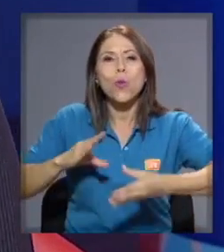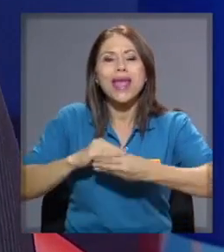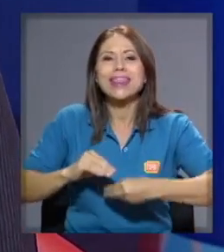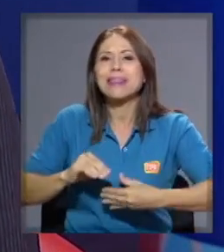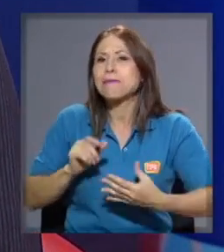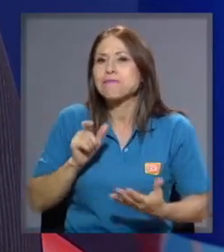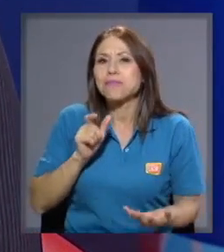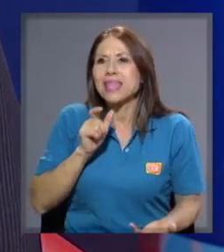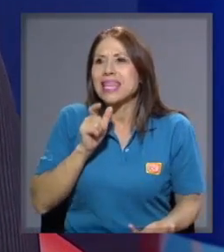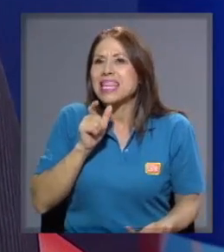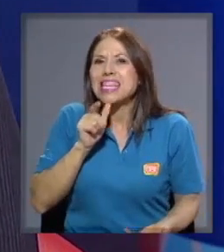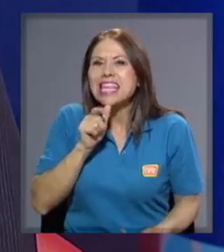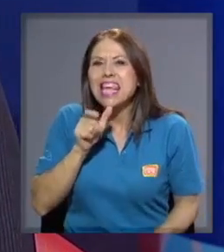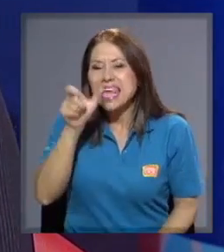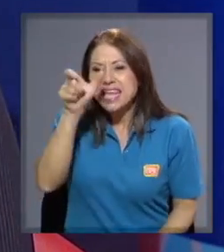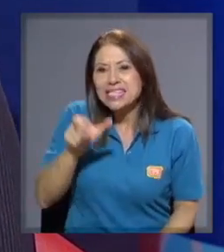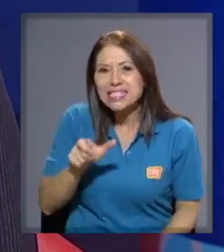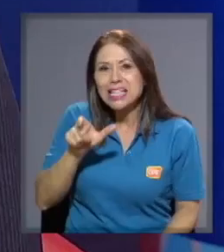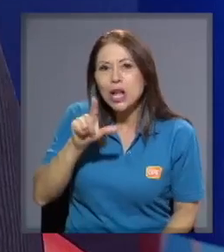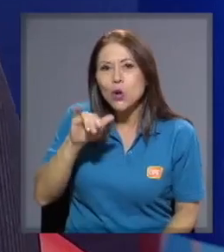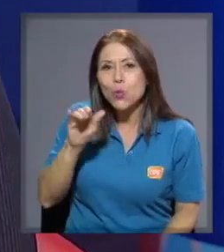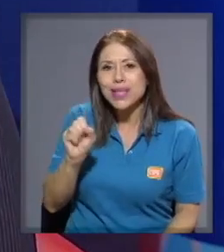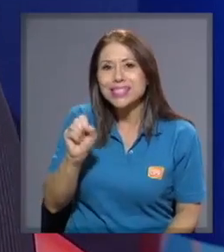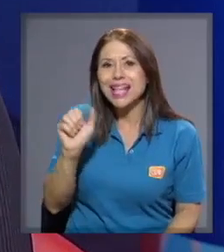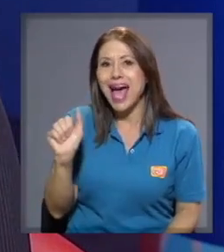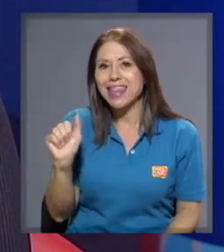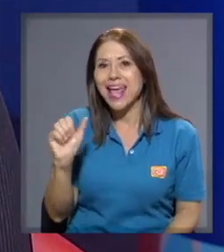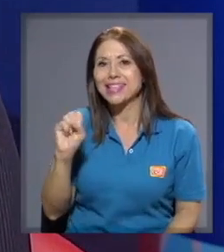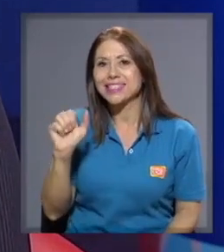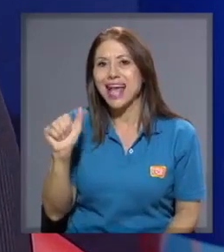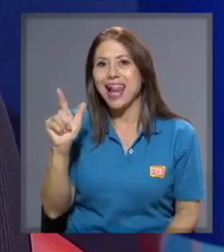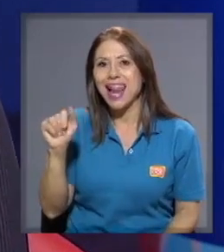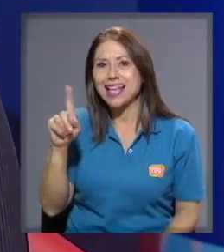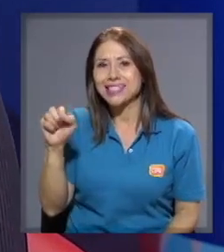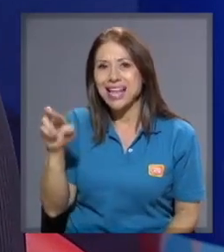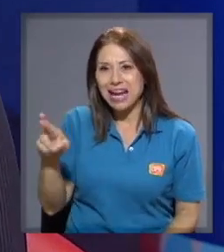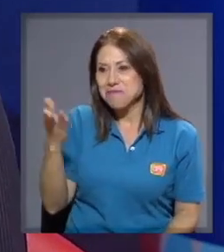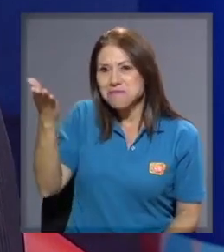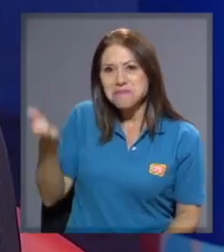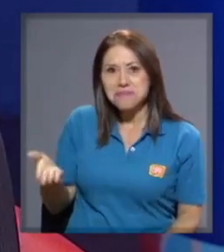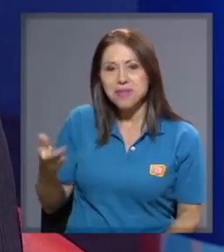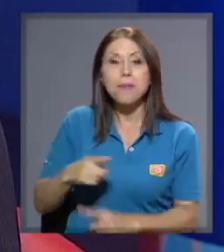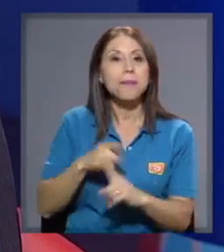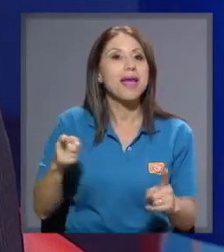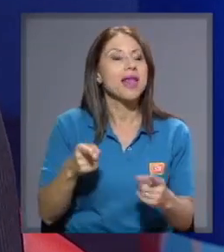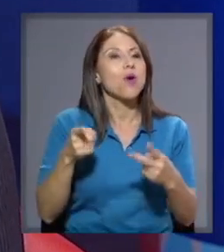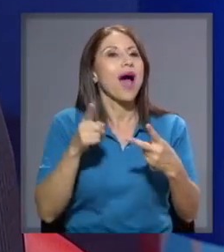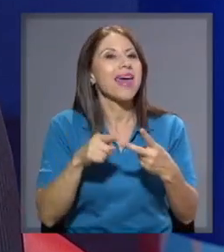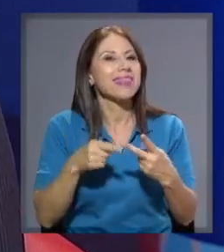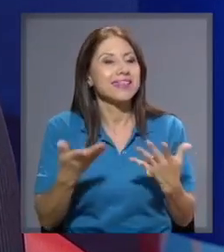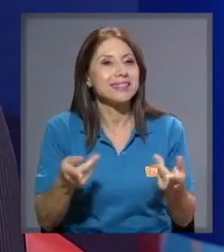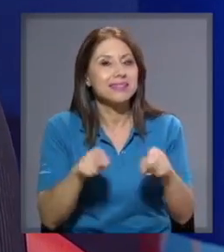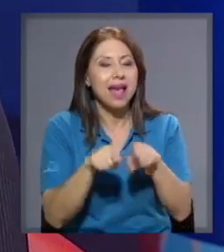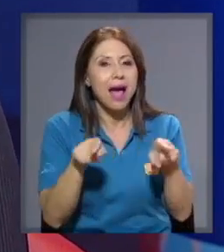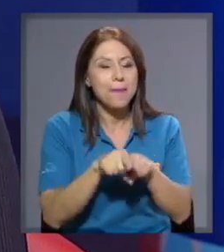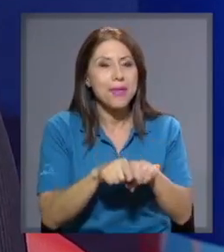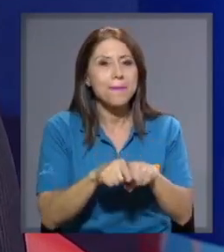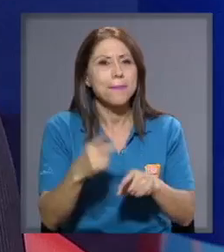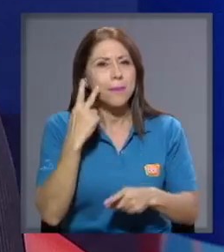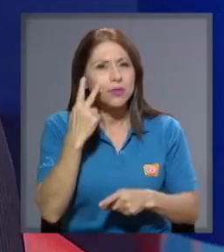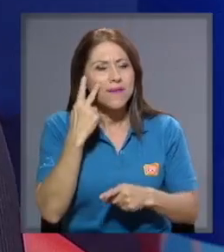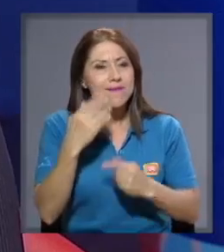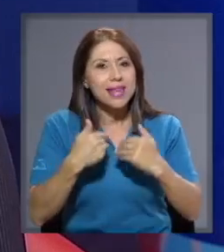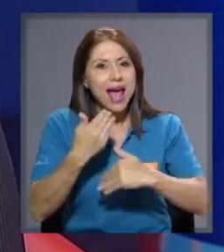es luis adrián salazar muy muy puntual pero antes también vamos a ver